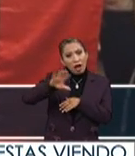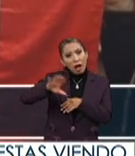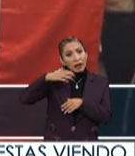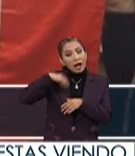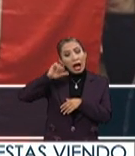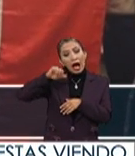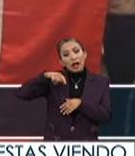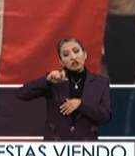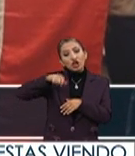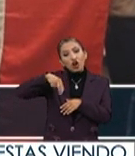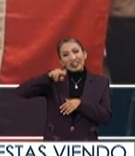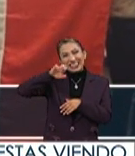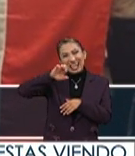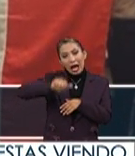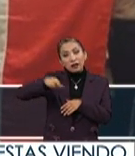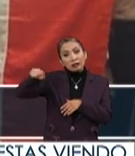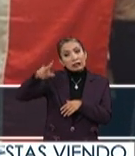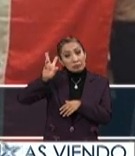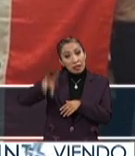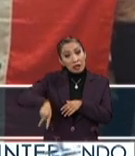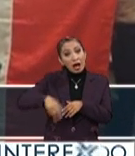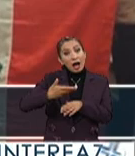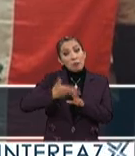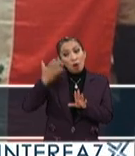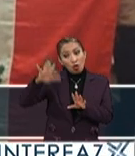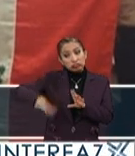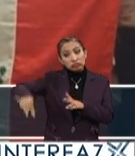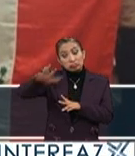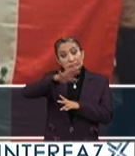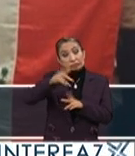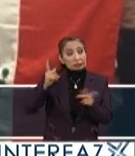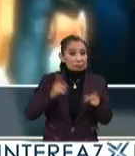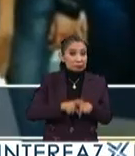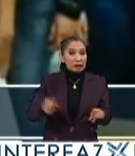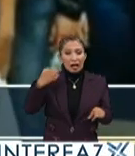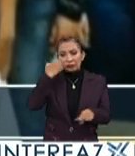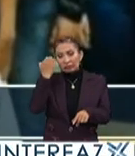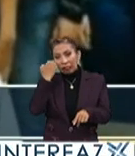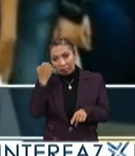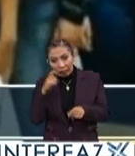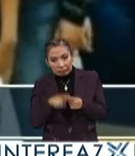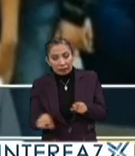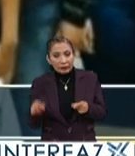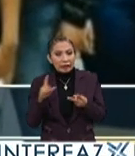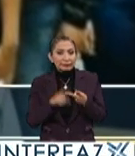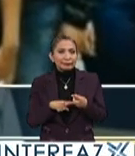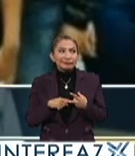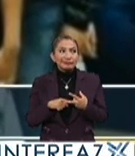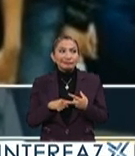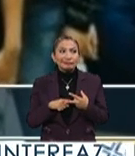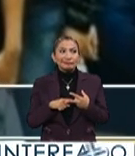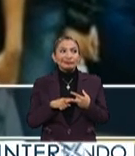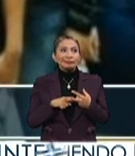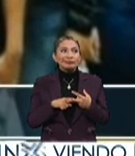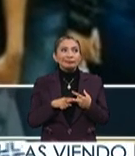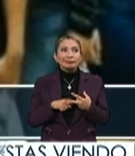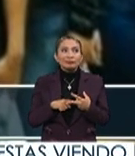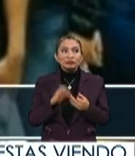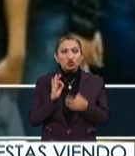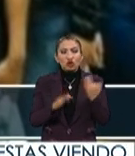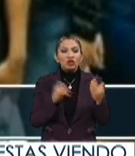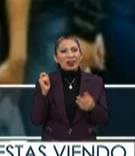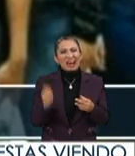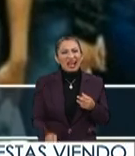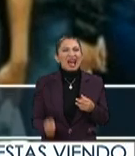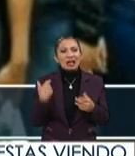Universidad de Antioquia, y pues sí es un ámbito en cuestión académica o en cuestión de pues todo lo que